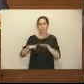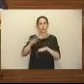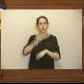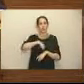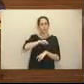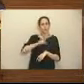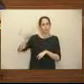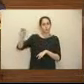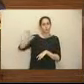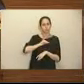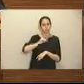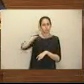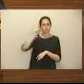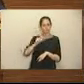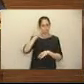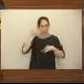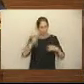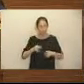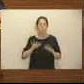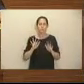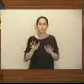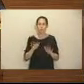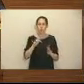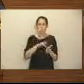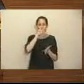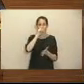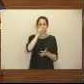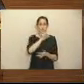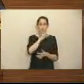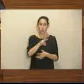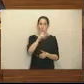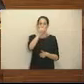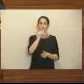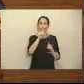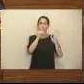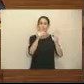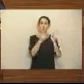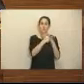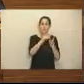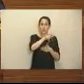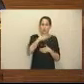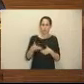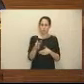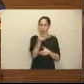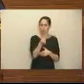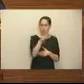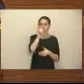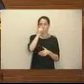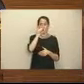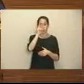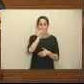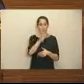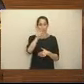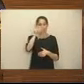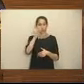ha dispuesto en los últimos 3 años, en 2012 casi de 106 millones de euros y en 2013 y 2014